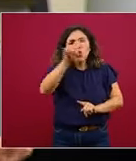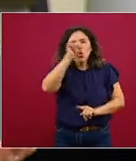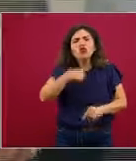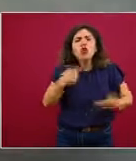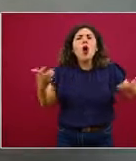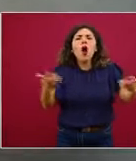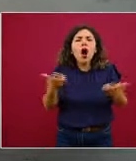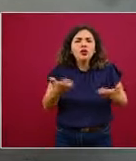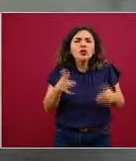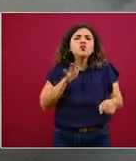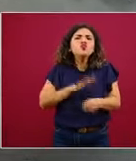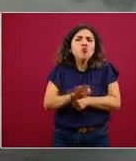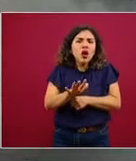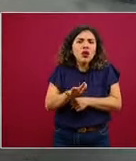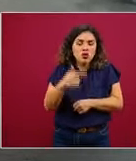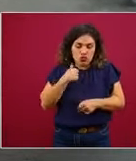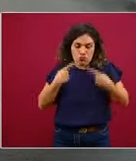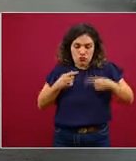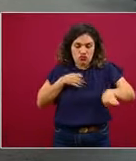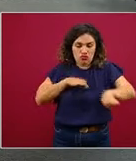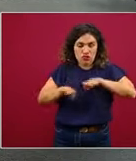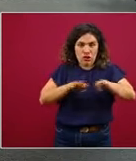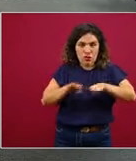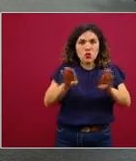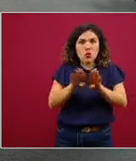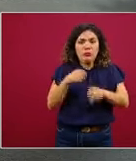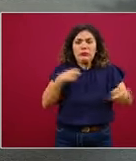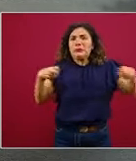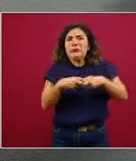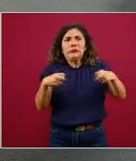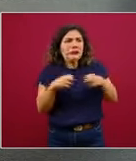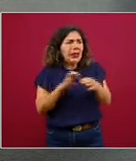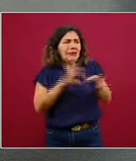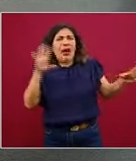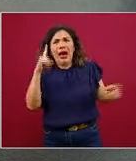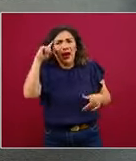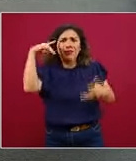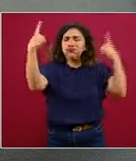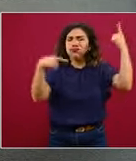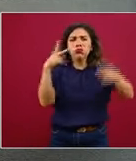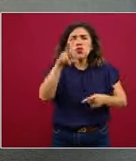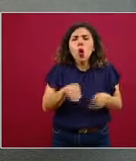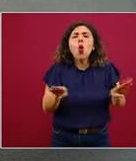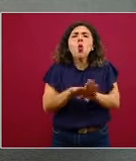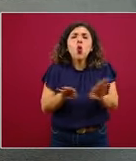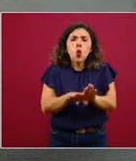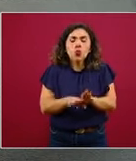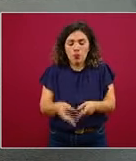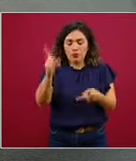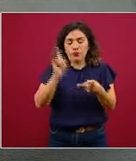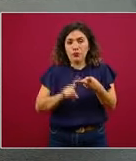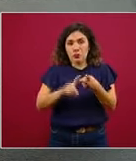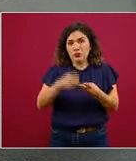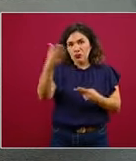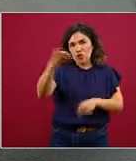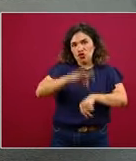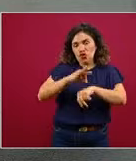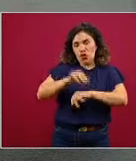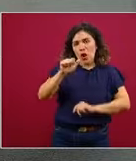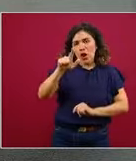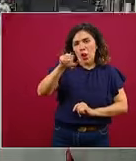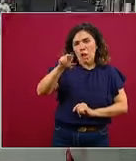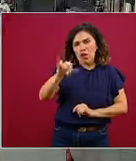en ese caso, que es como trabajadores, para no entrar en pánico y en psicosis laboral? Y la segunda pregunta también sería para el doctor